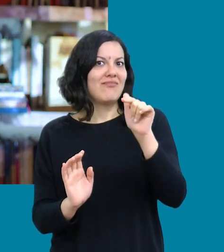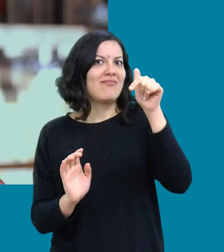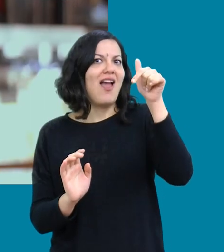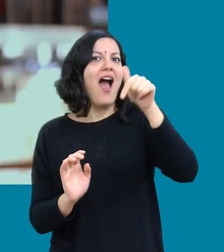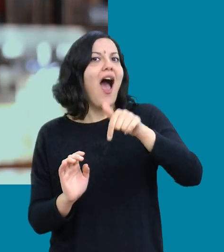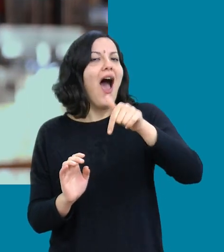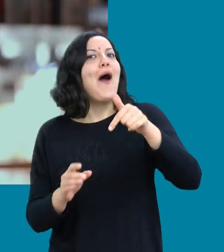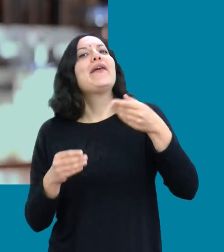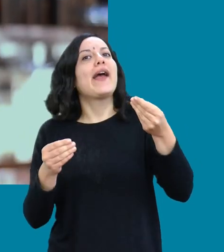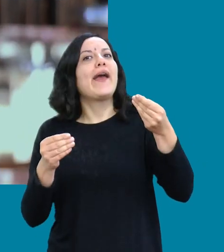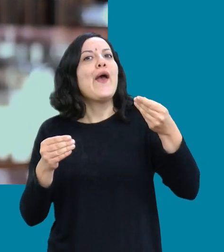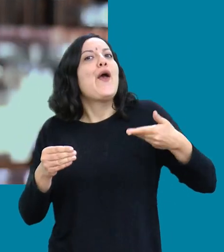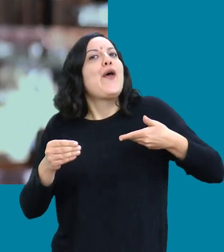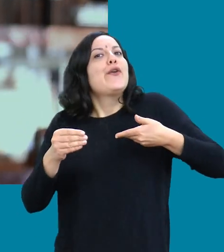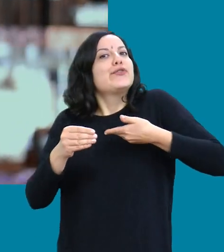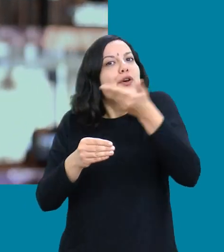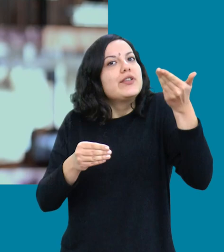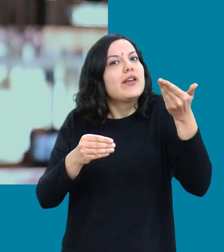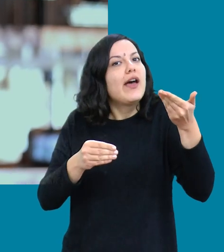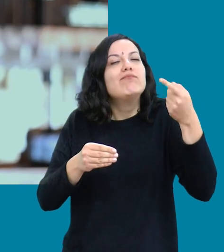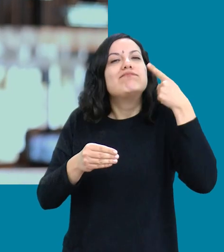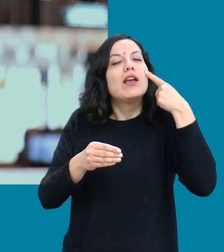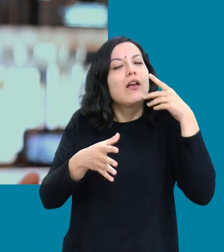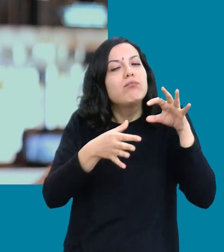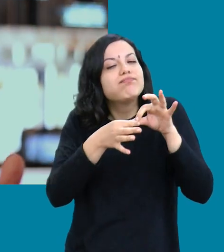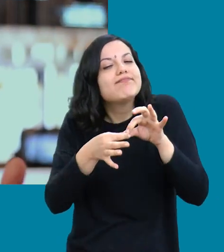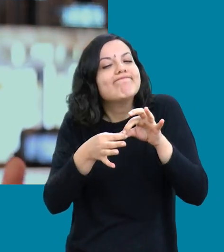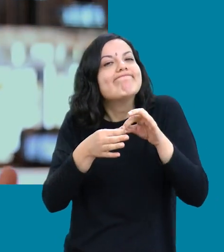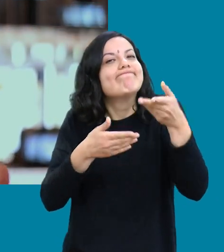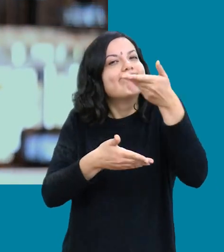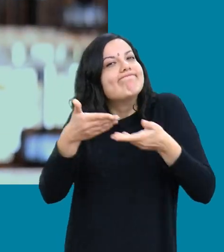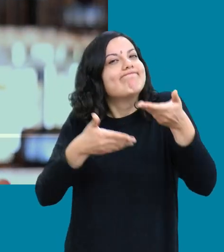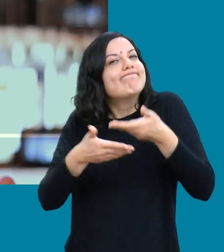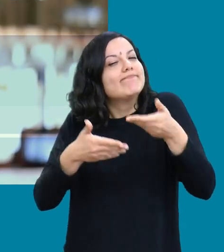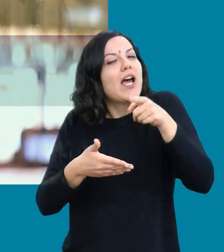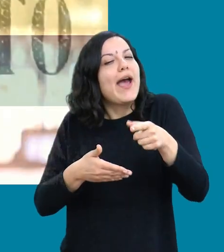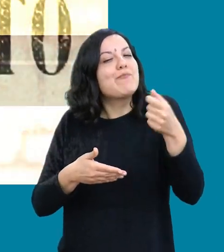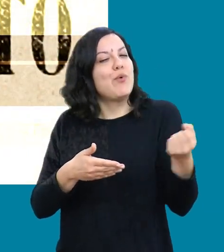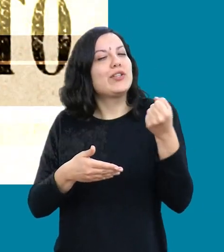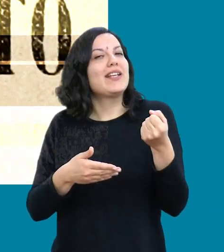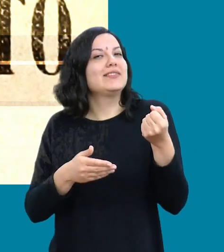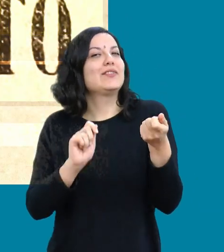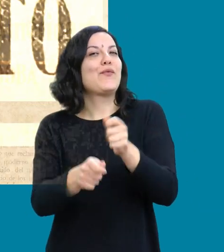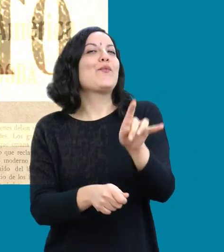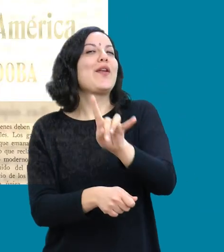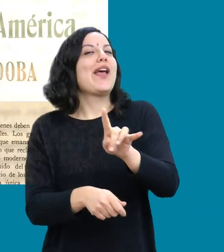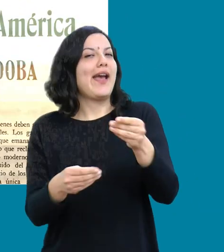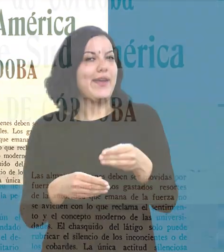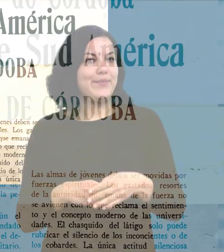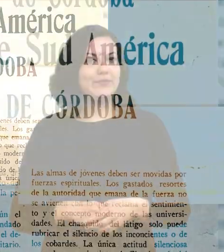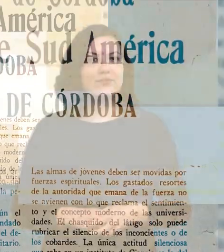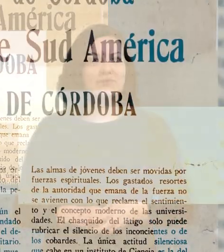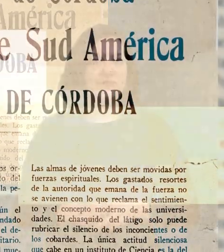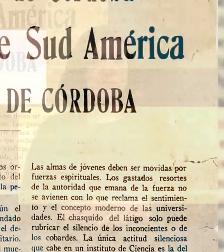sí misma. Ya hay que escuchar lo que dice la sociedad. Entonces, esa es la importancia que tiene la reforma universitaria.